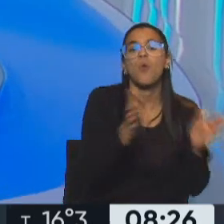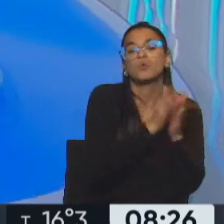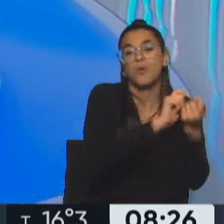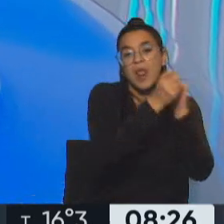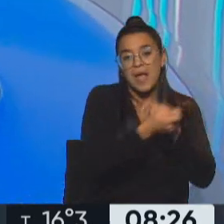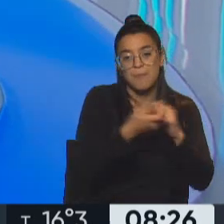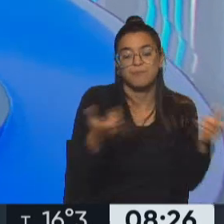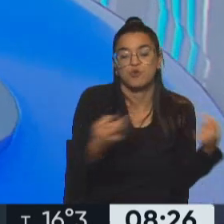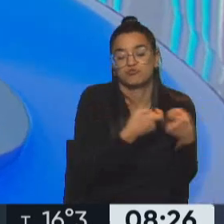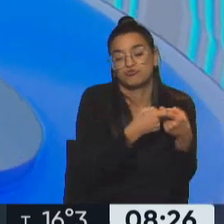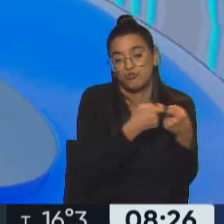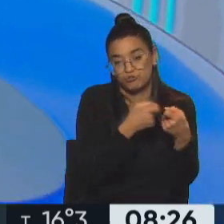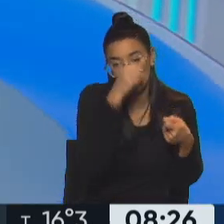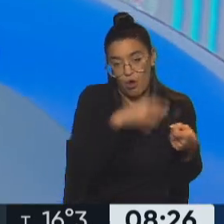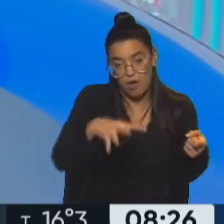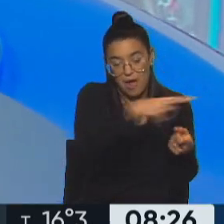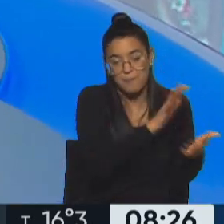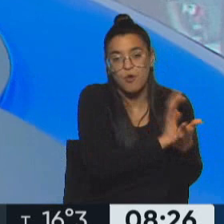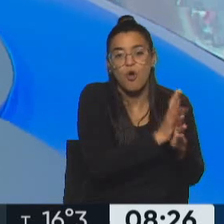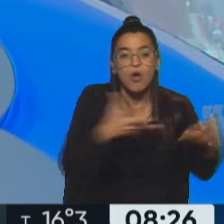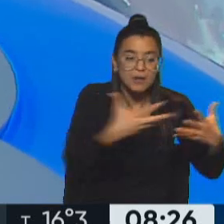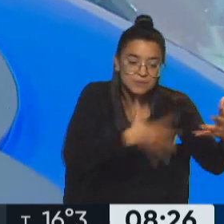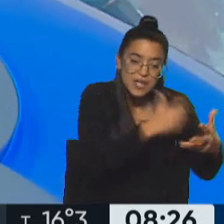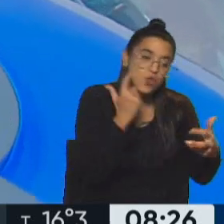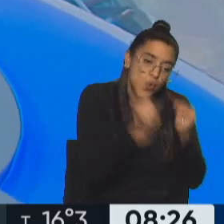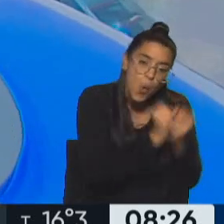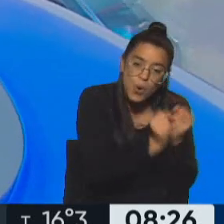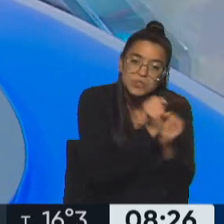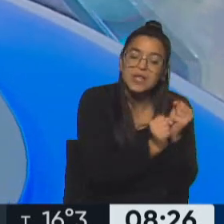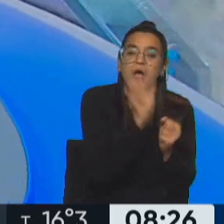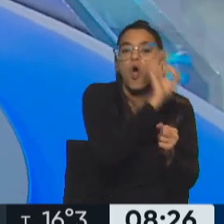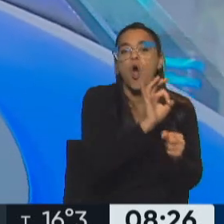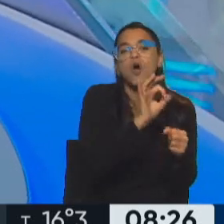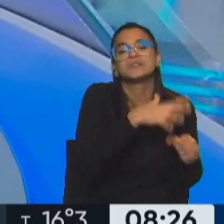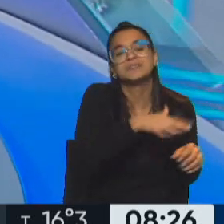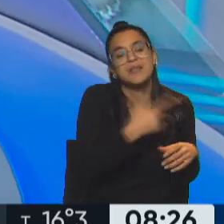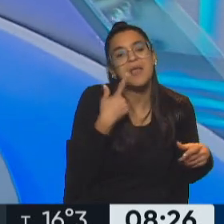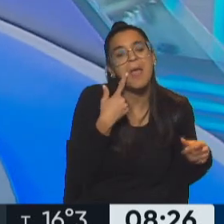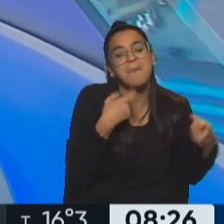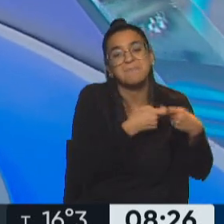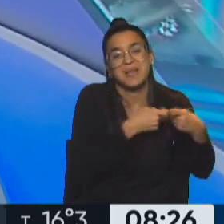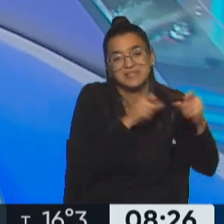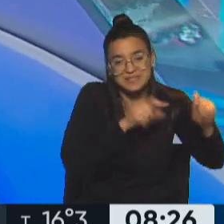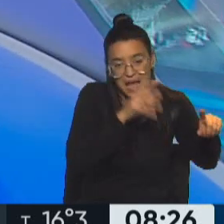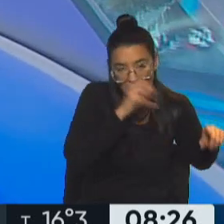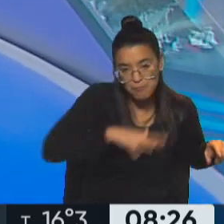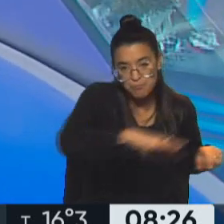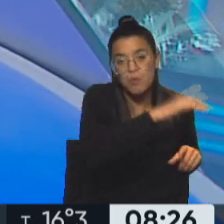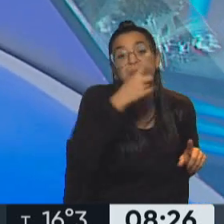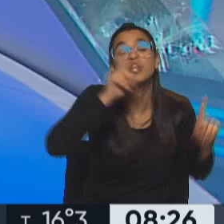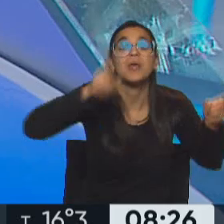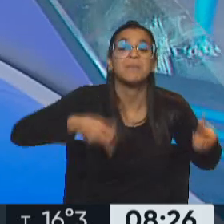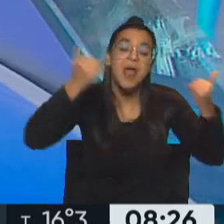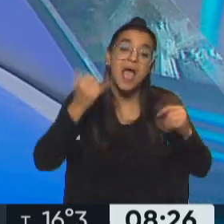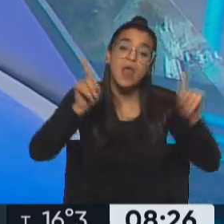Cambio dentro del sector industrial o el sector empresarial del campo, ¿no? Exactamente, pero en este contexto aparecen